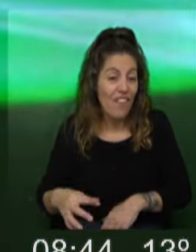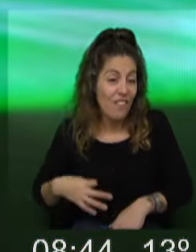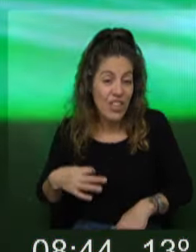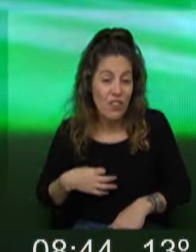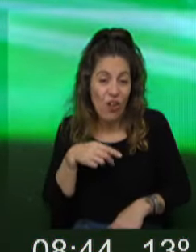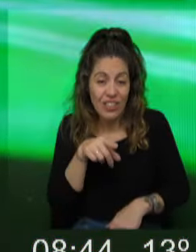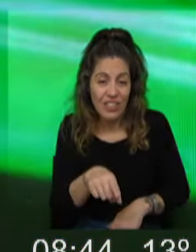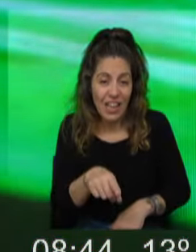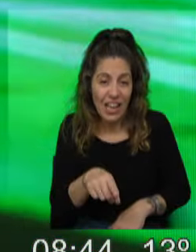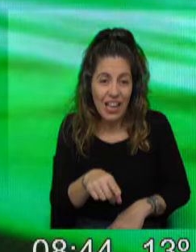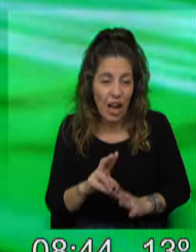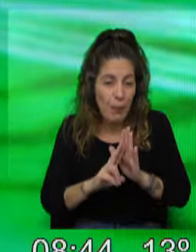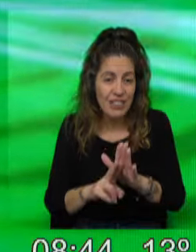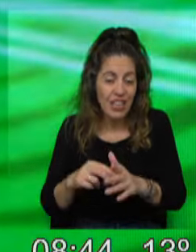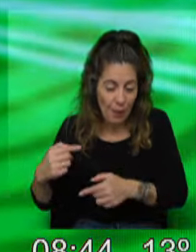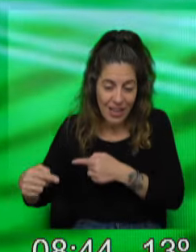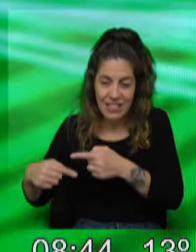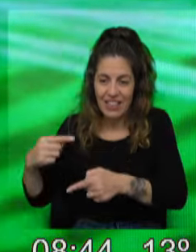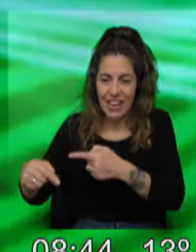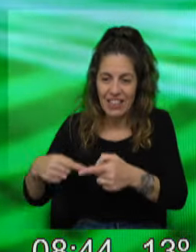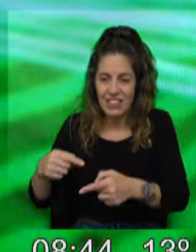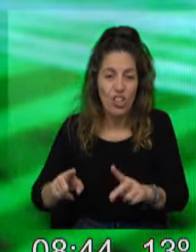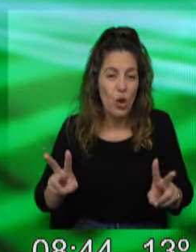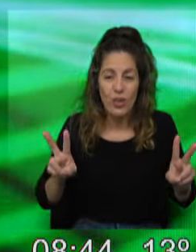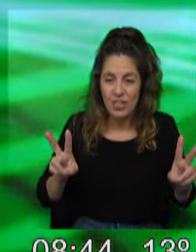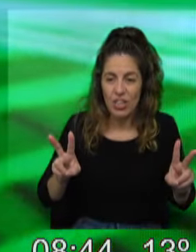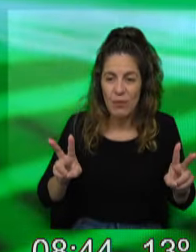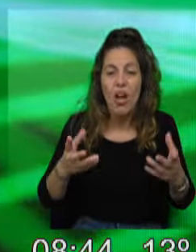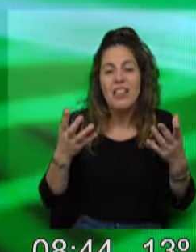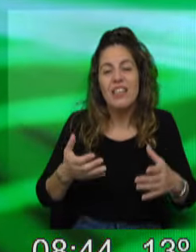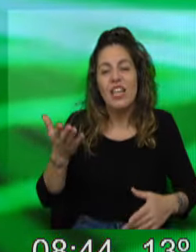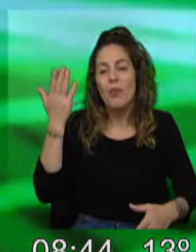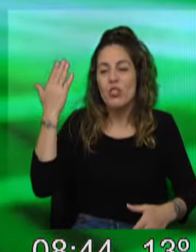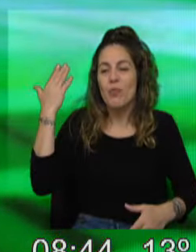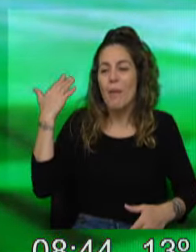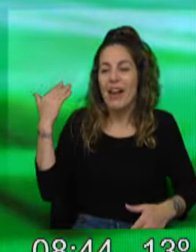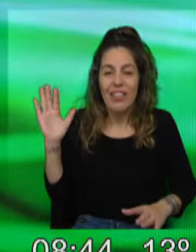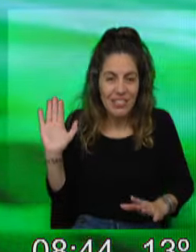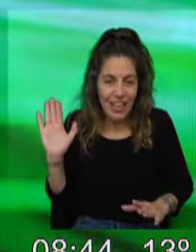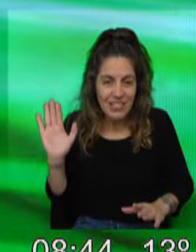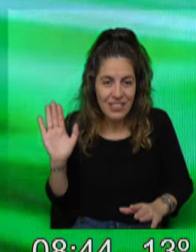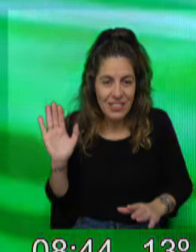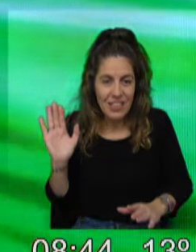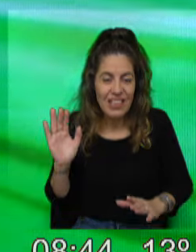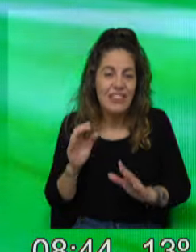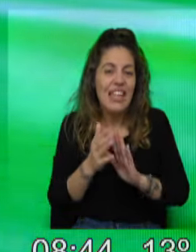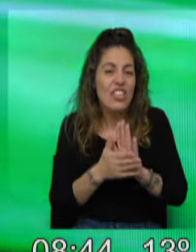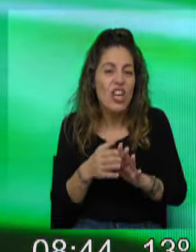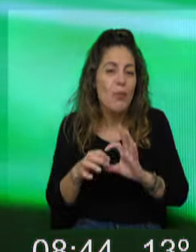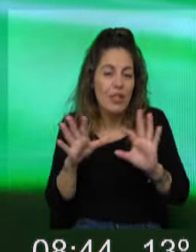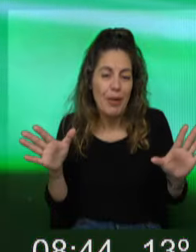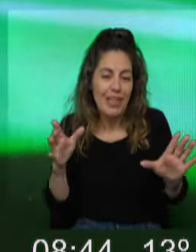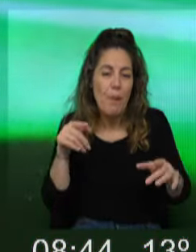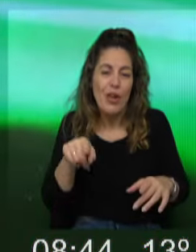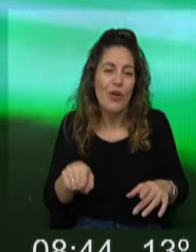encarnaba es esa tradición del wilsonismo Si queremos ir más para atrás independiente pero